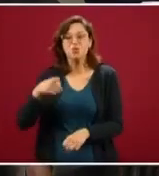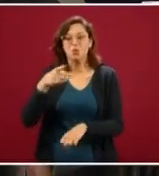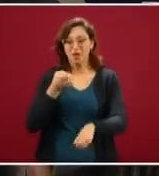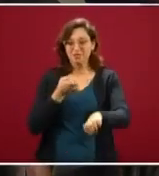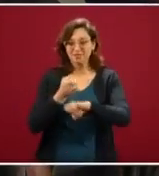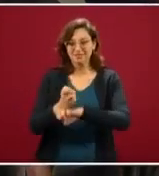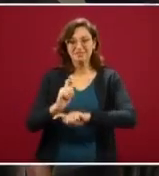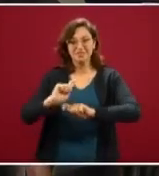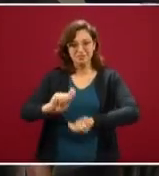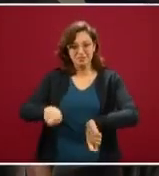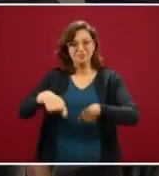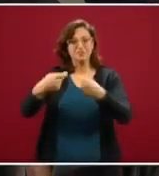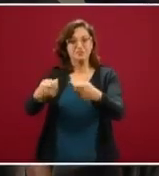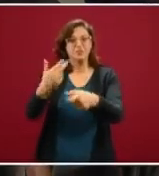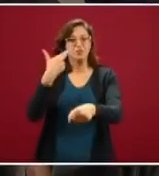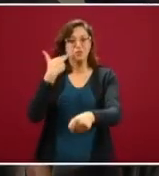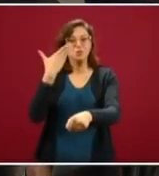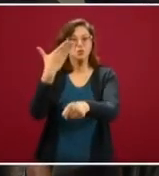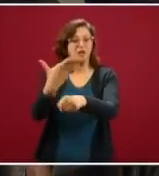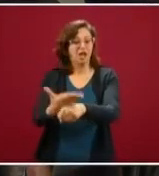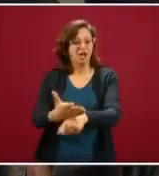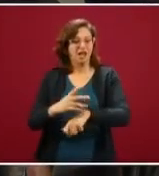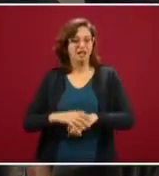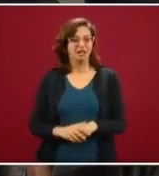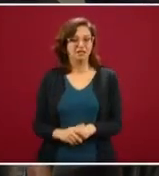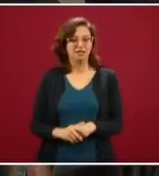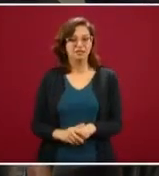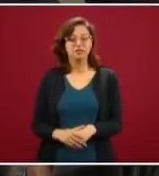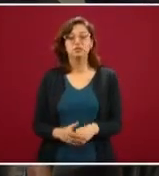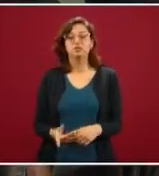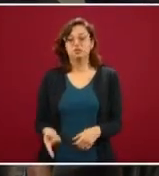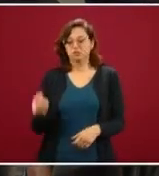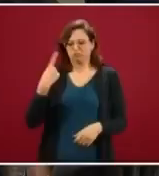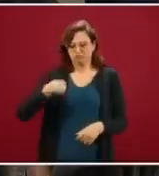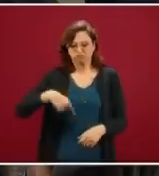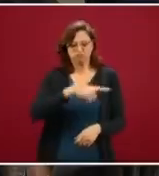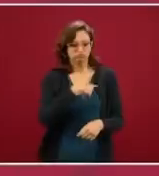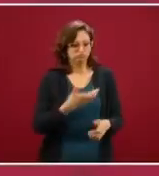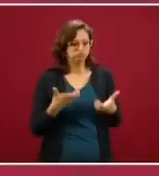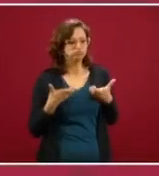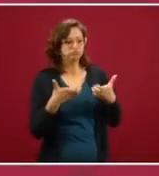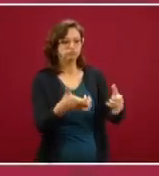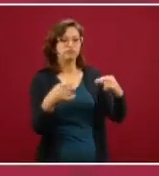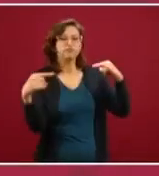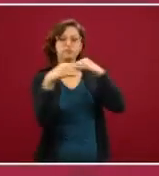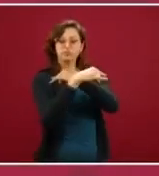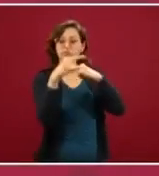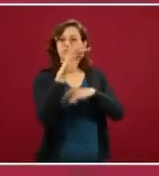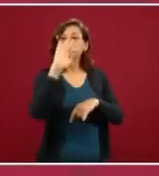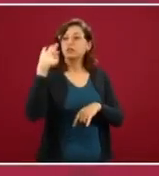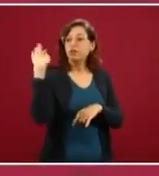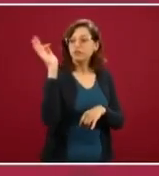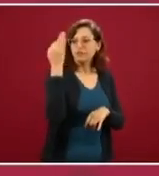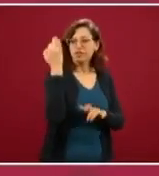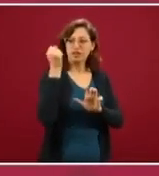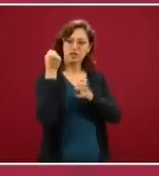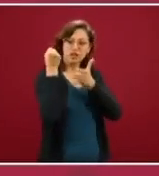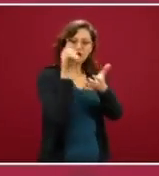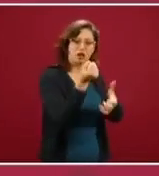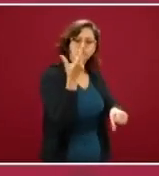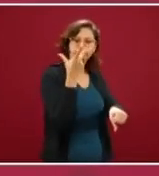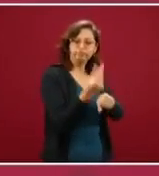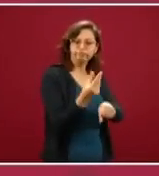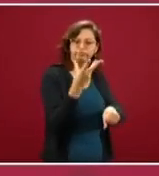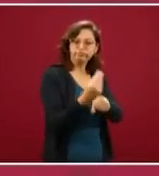A nosotros nos corresponde el mantenimiento de las carreteras federales. Estamos destinando para